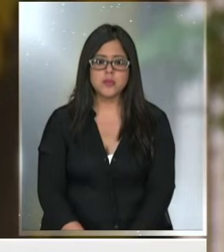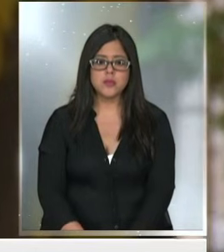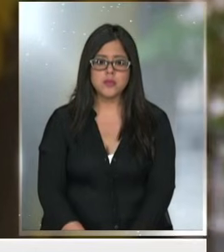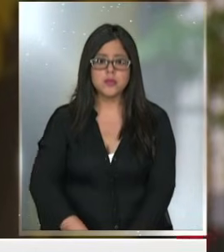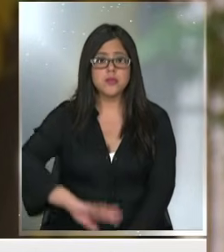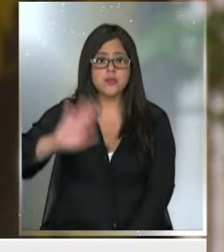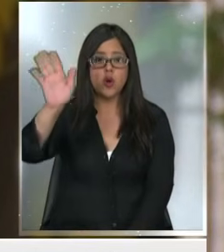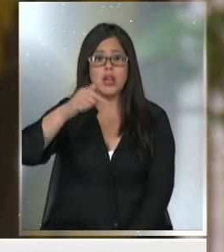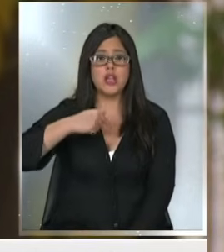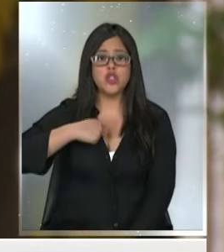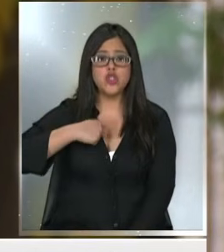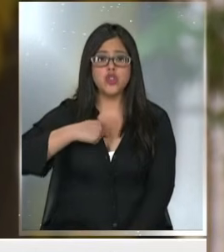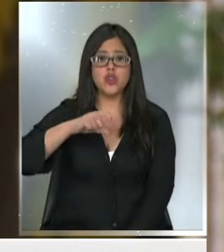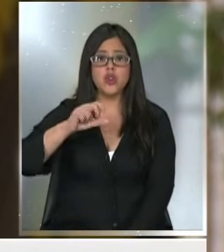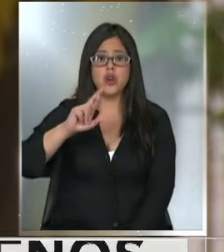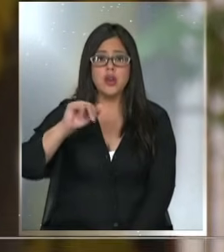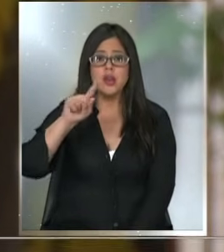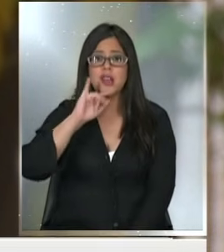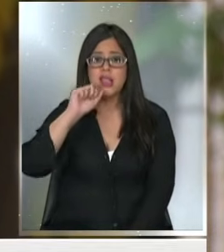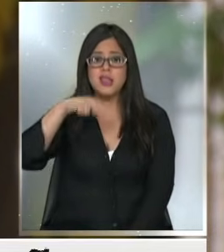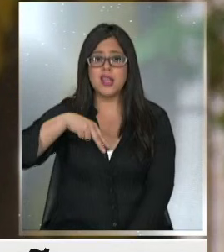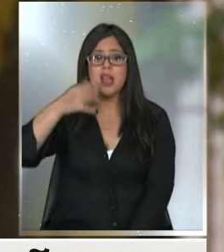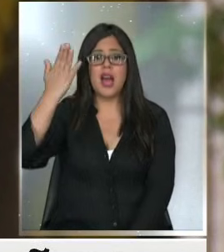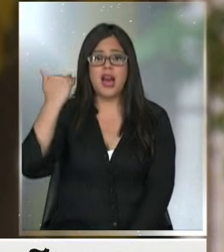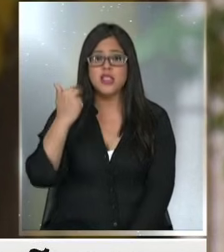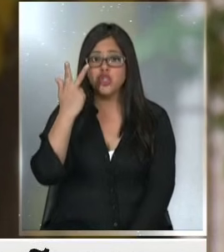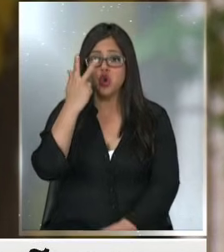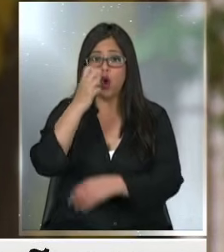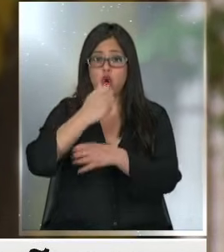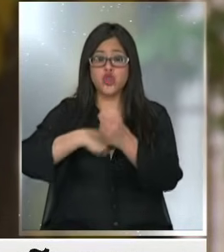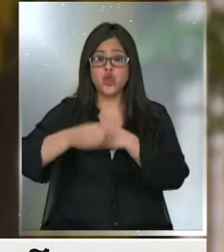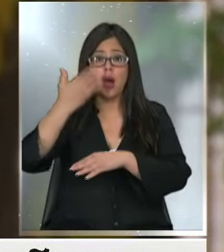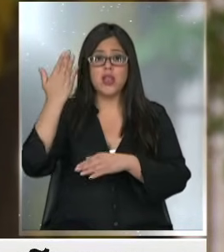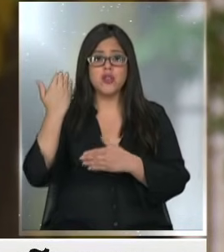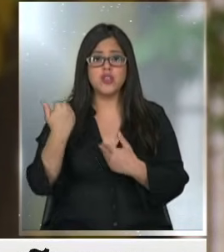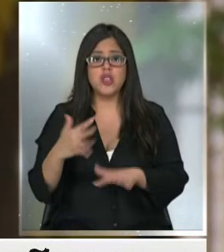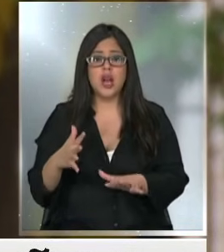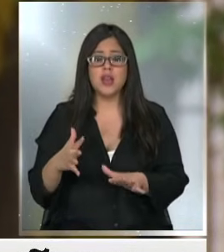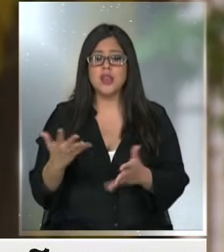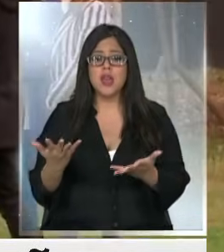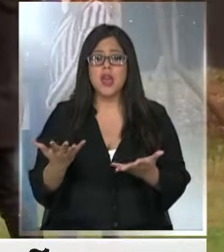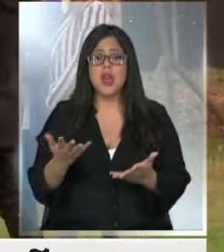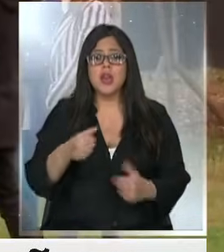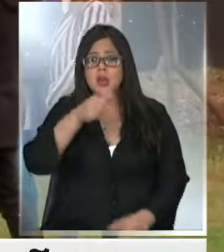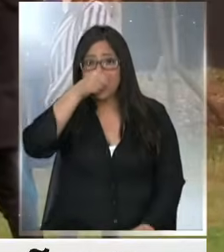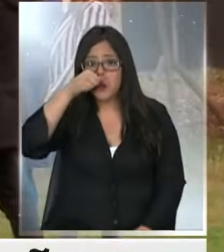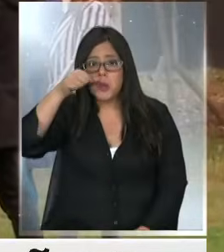Hola, soy Cristian Paredes. Consumí durante 8 años cocaína. Yo llevo un poco más de un año rehabilitado.